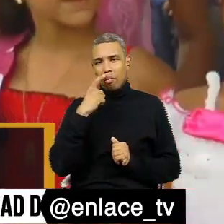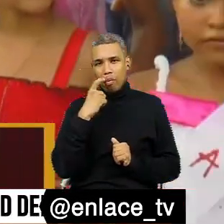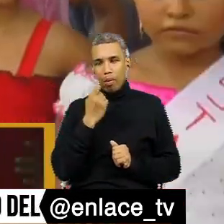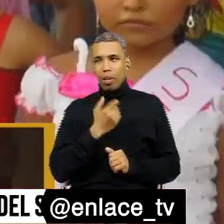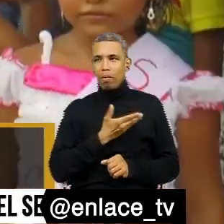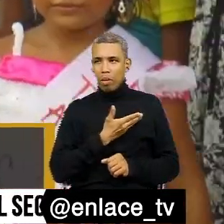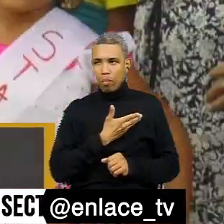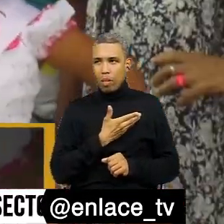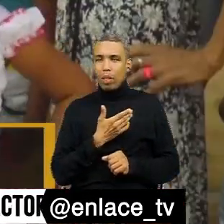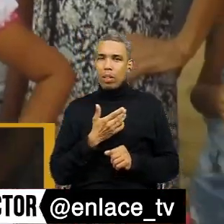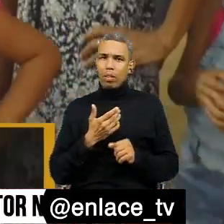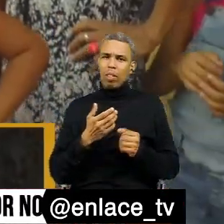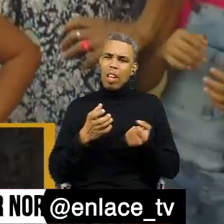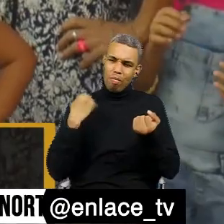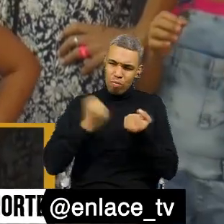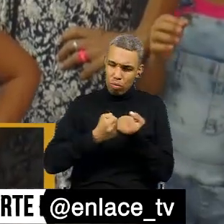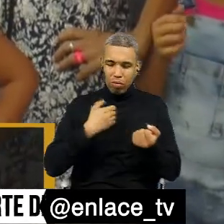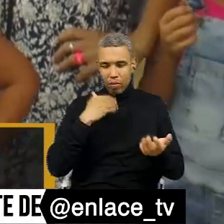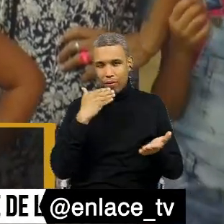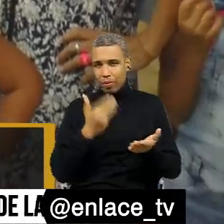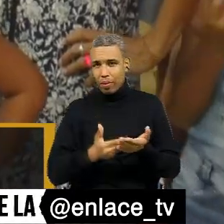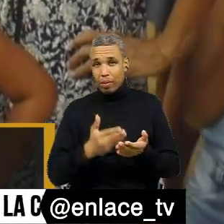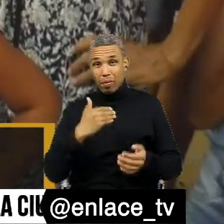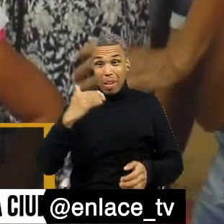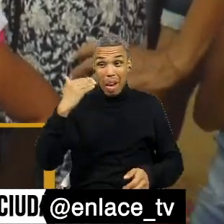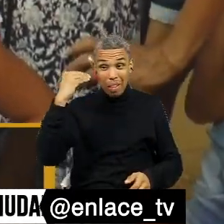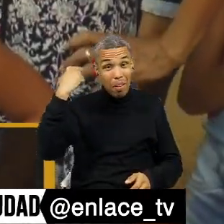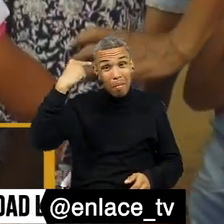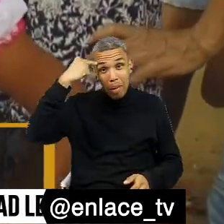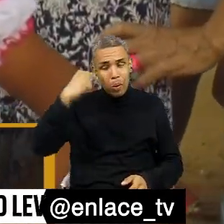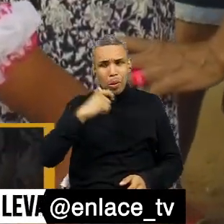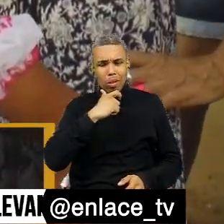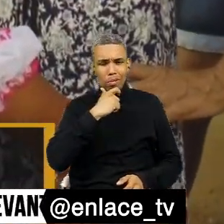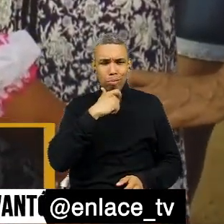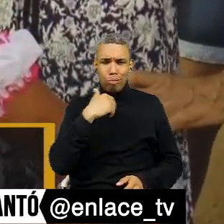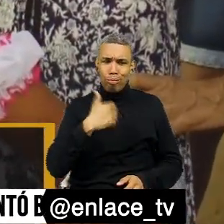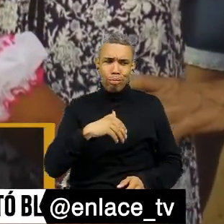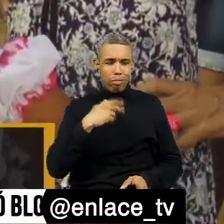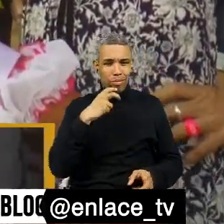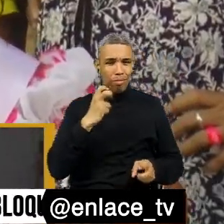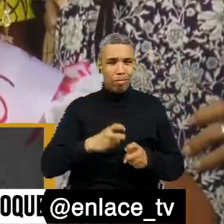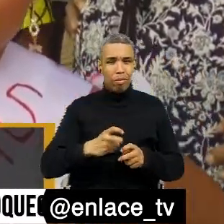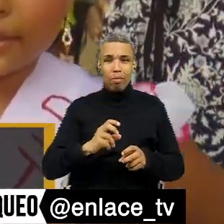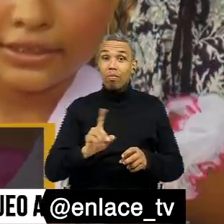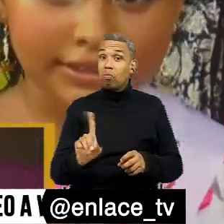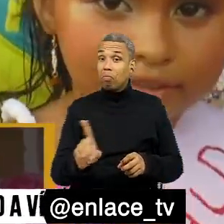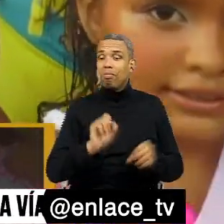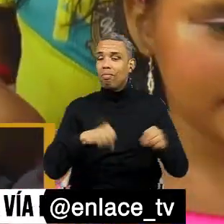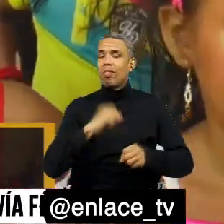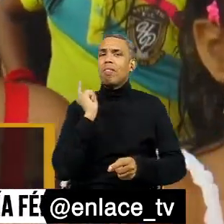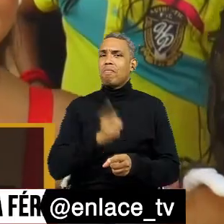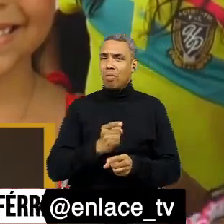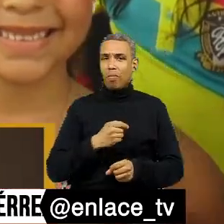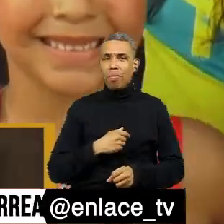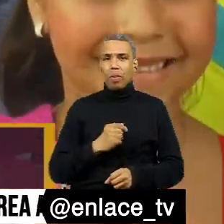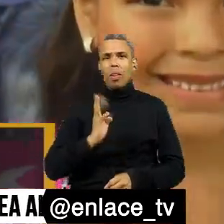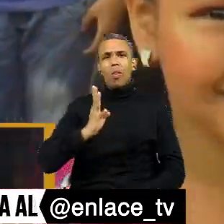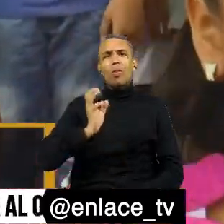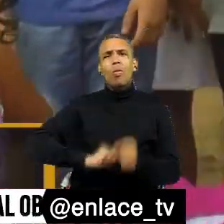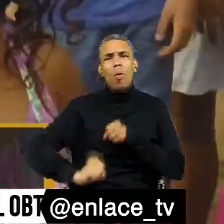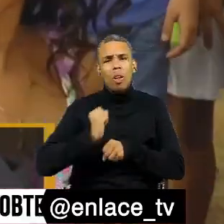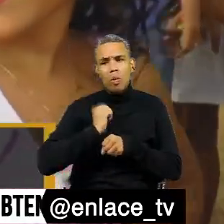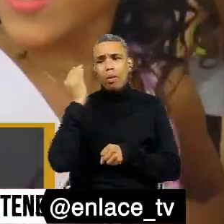niños, porque de verdad pensamos que esto no iba a salir a flote. Pensamos que después de 4 años atrás no se iba a volver a hacer el reinado y